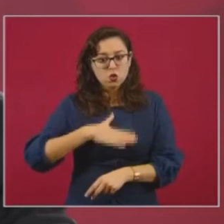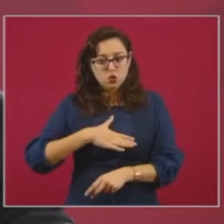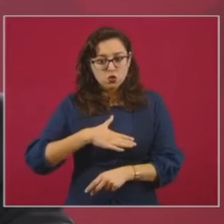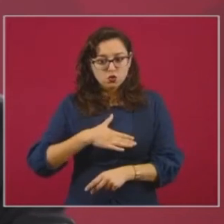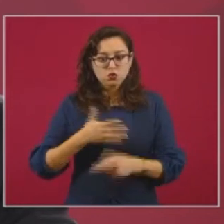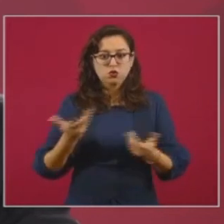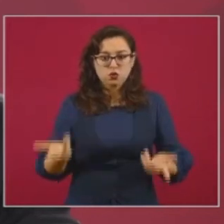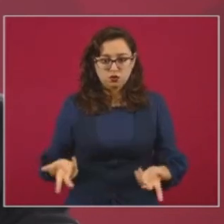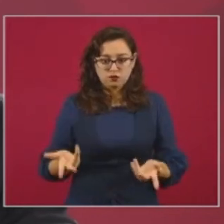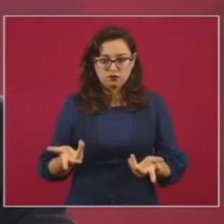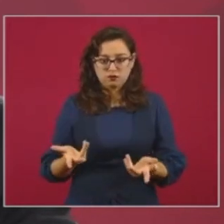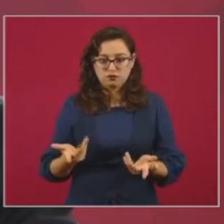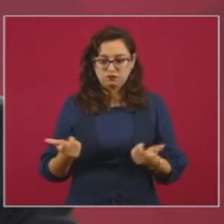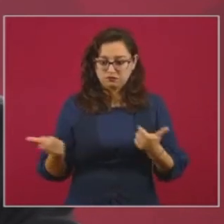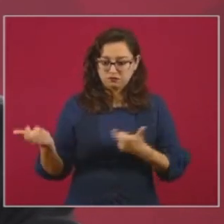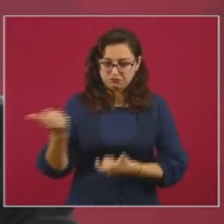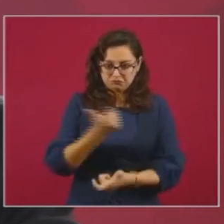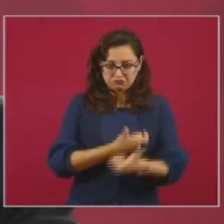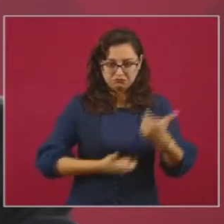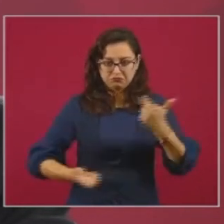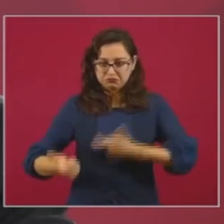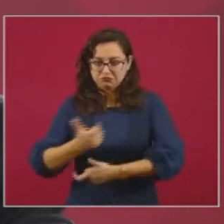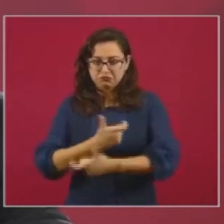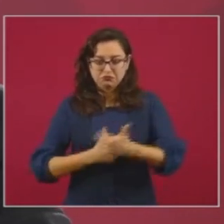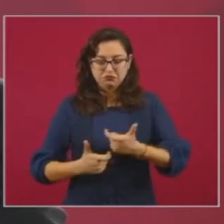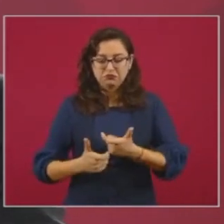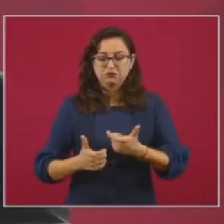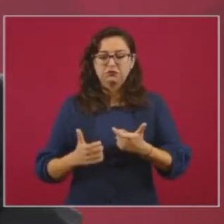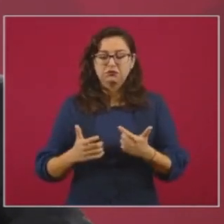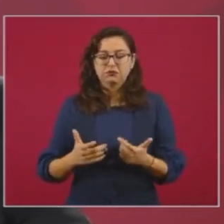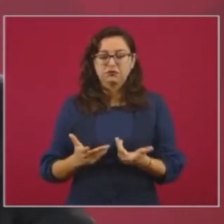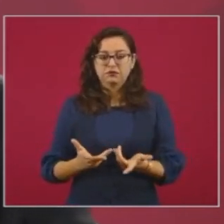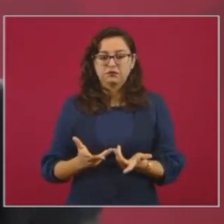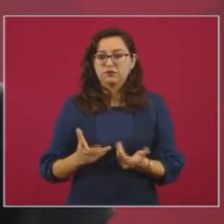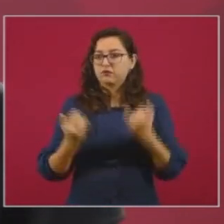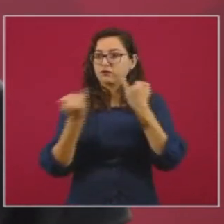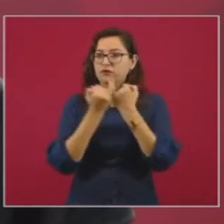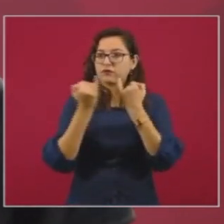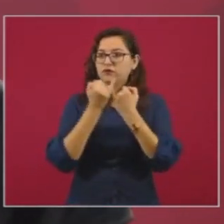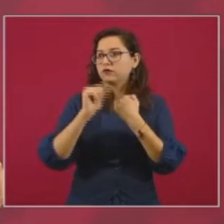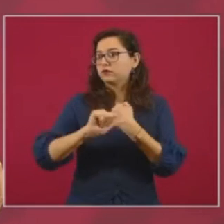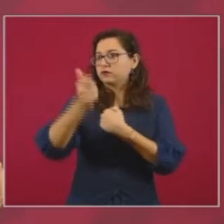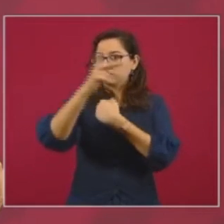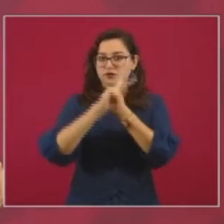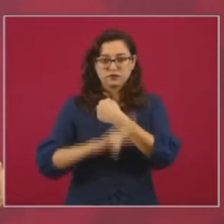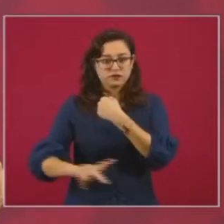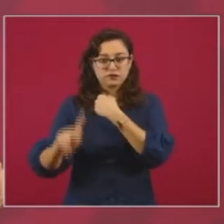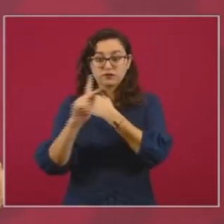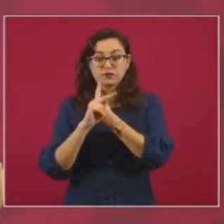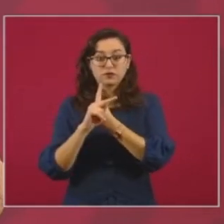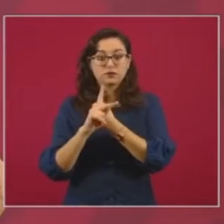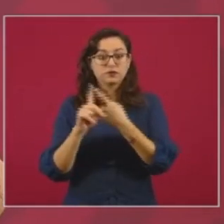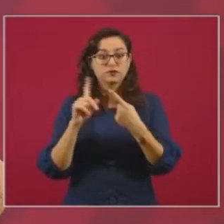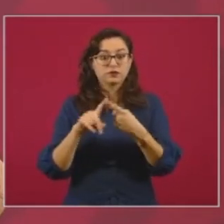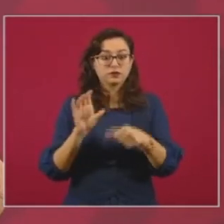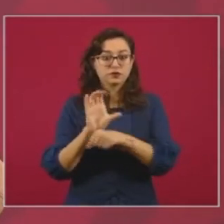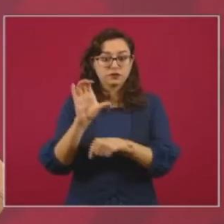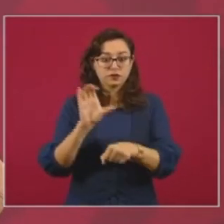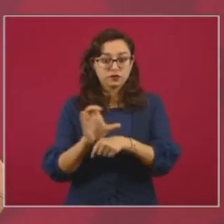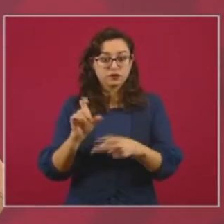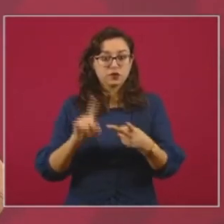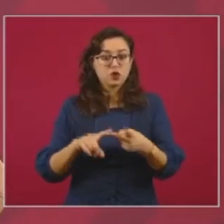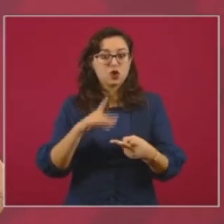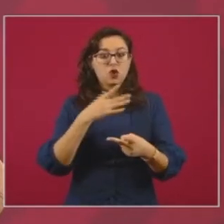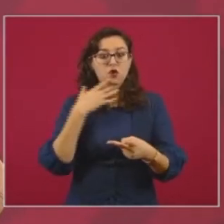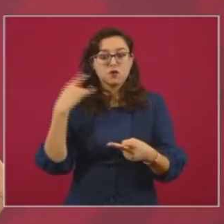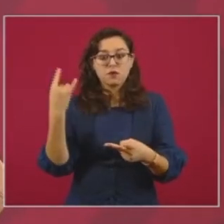se ajustan a lo que se cobra en países como Colombia, Chile y